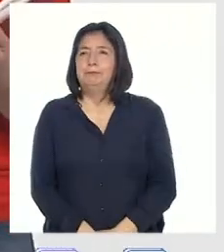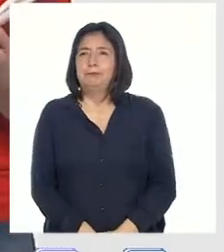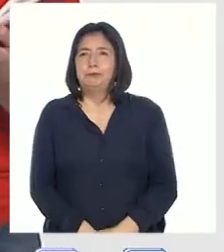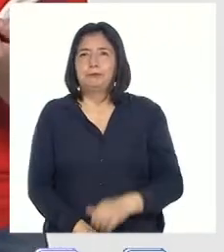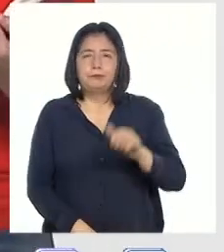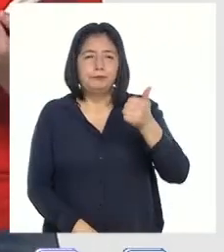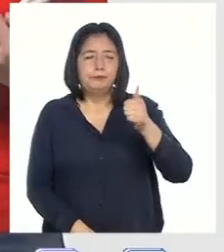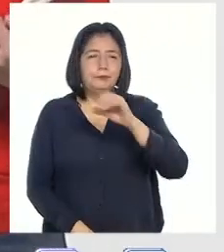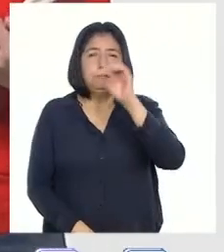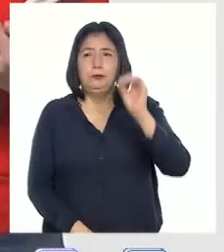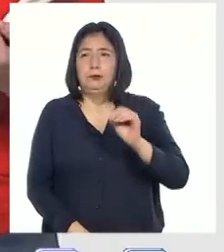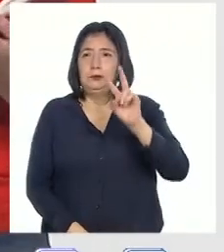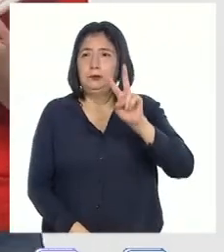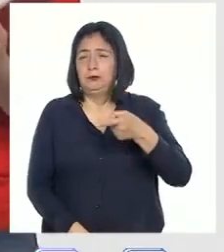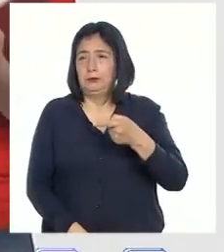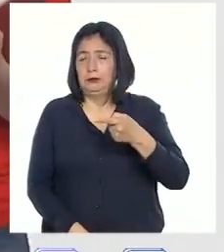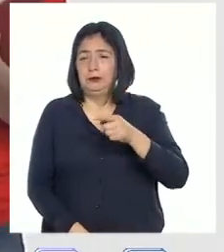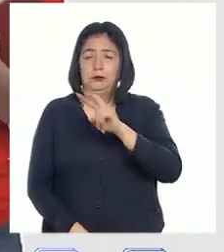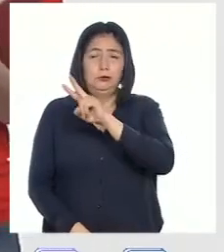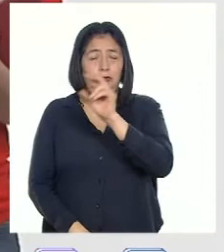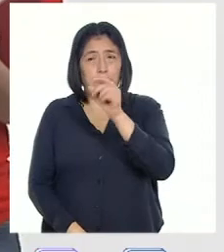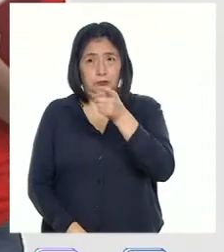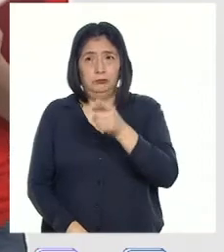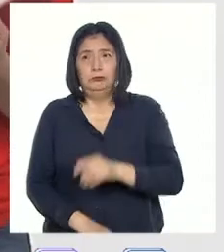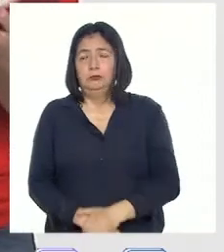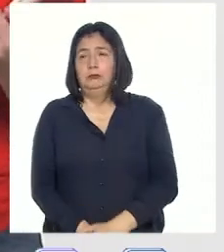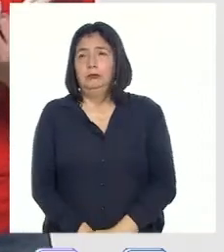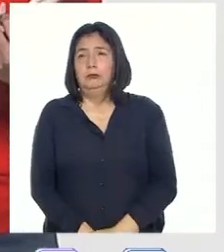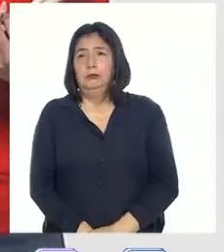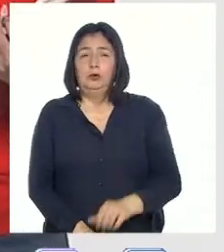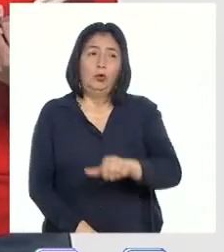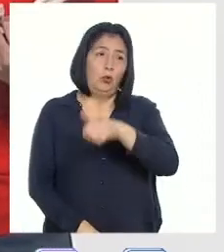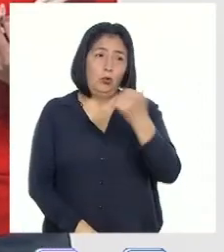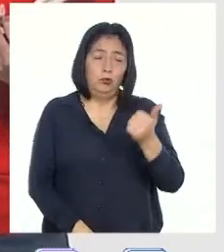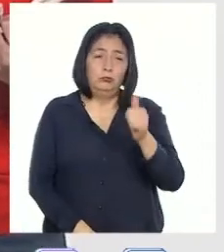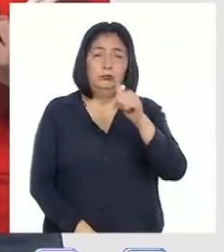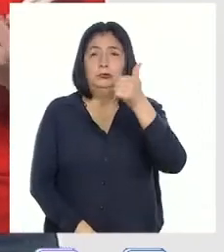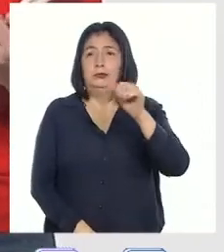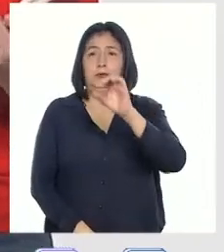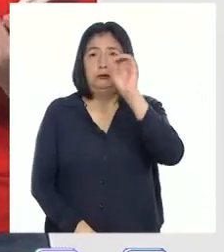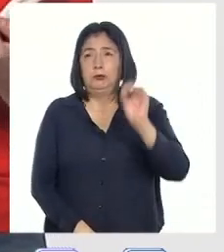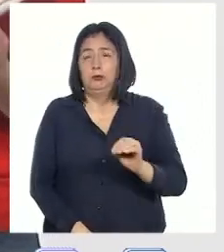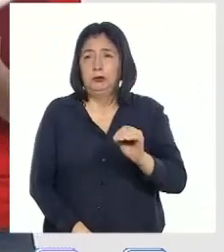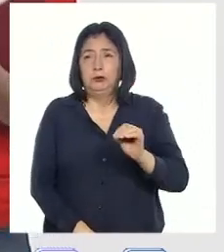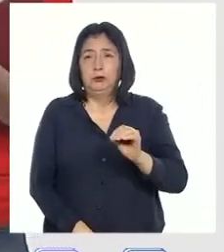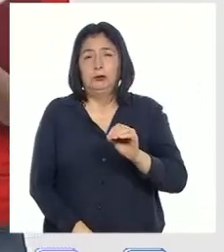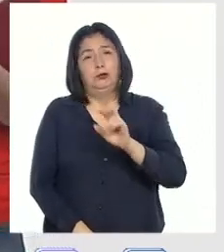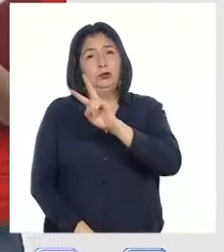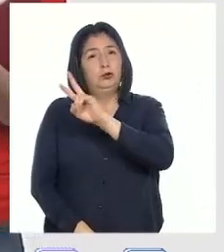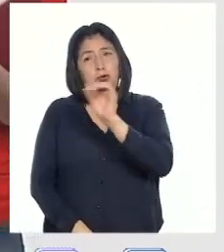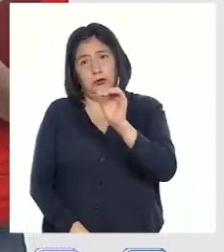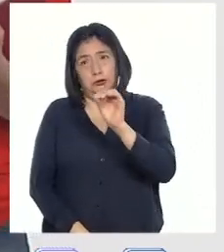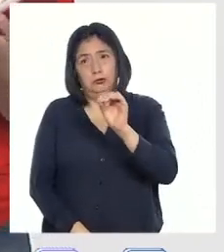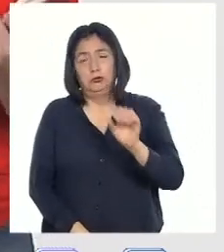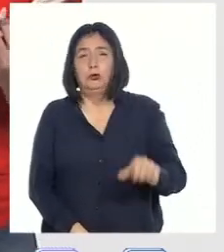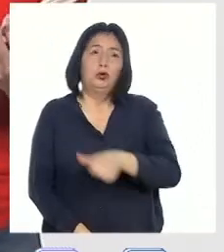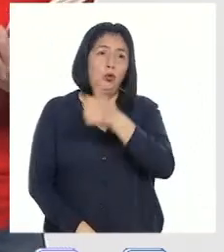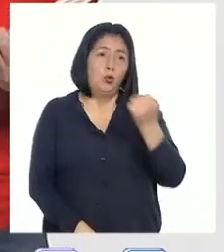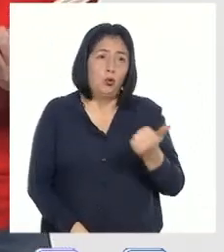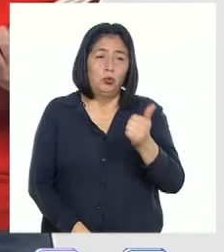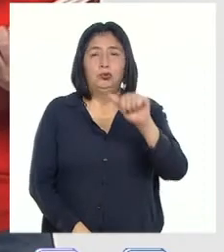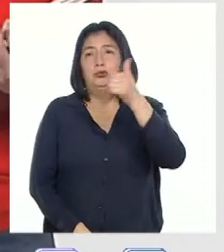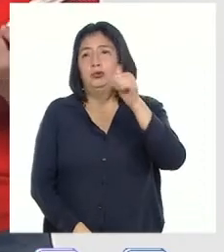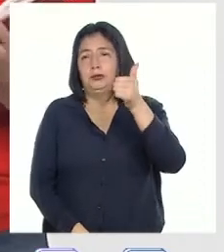El 10% de 2000 es 200. Otro 10% sería 200 y